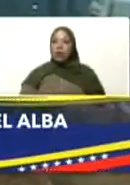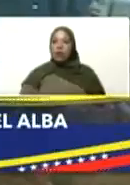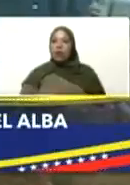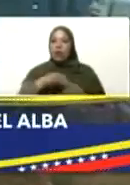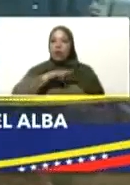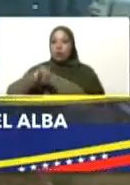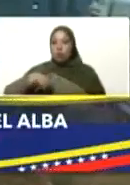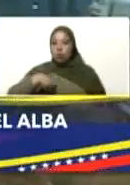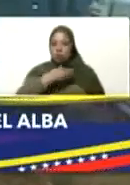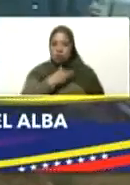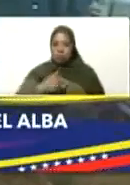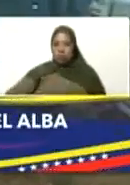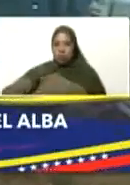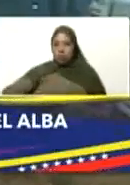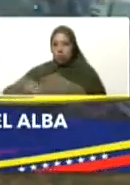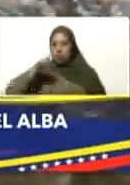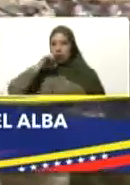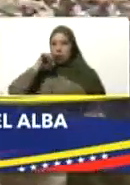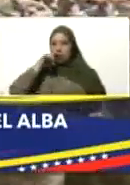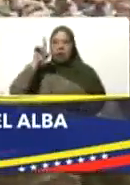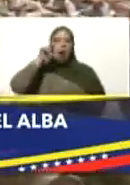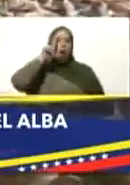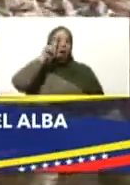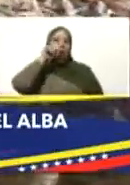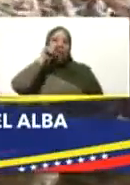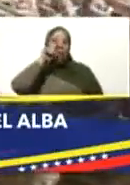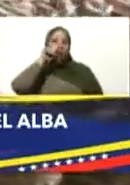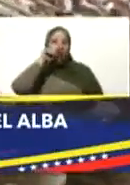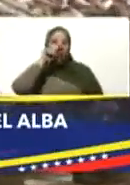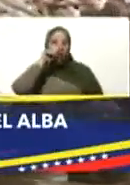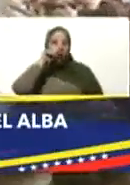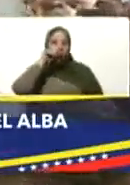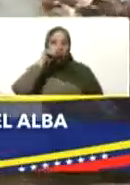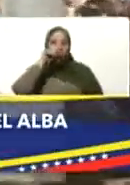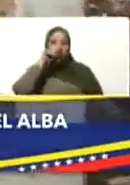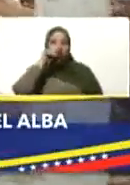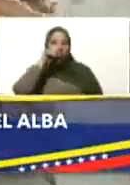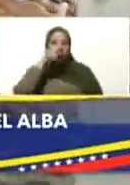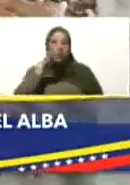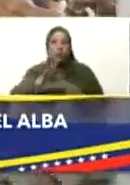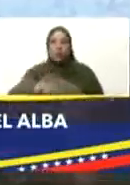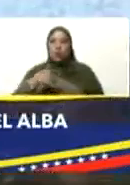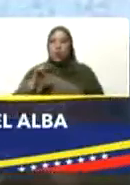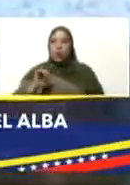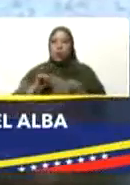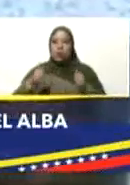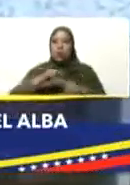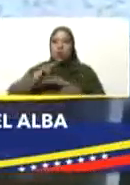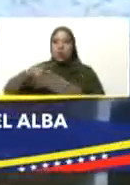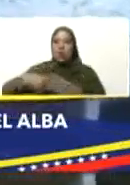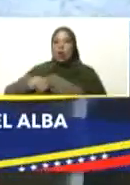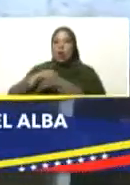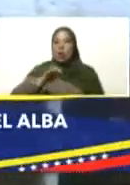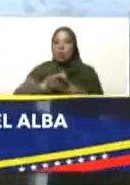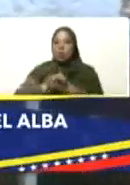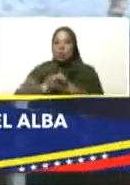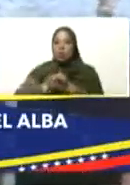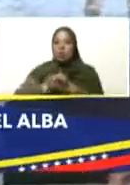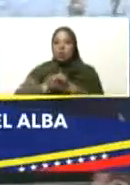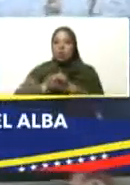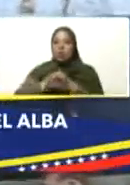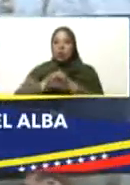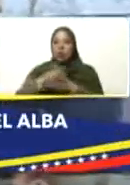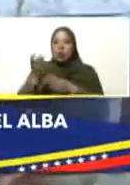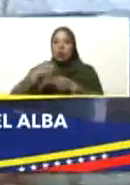presidente, en el complejo avícola Simón Bolívar, un complejo avícola que fue inaugurado por nuestro comandante